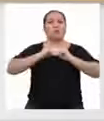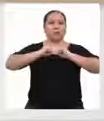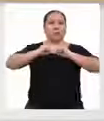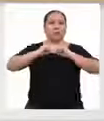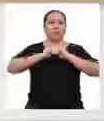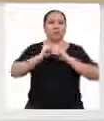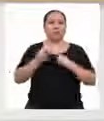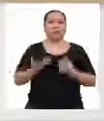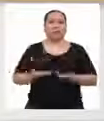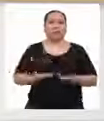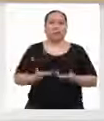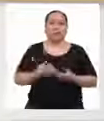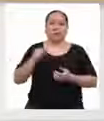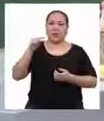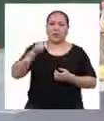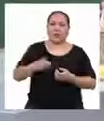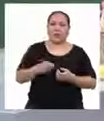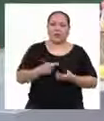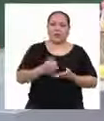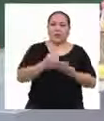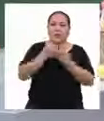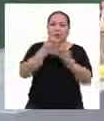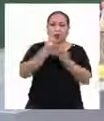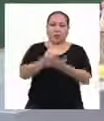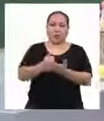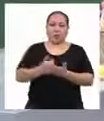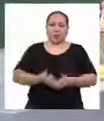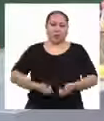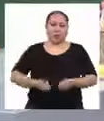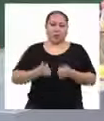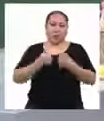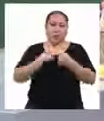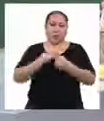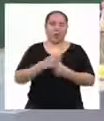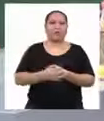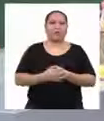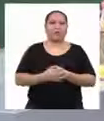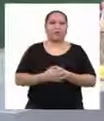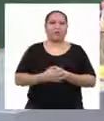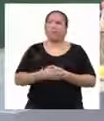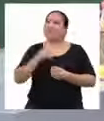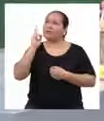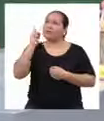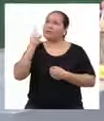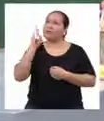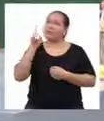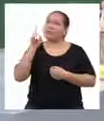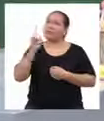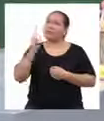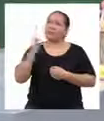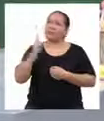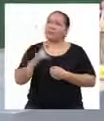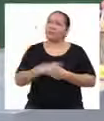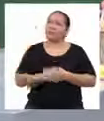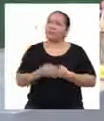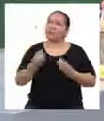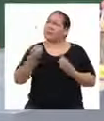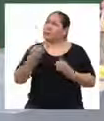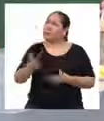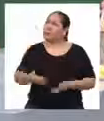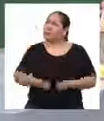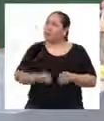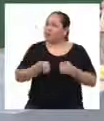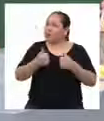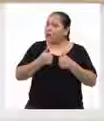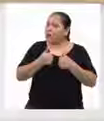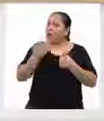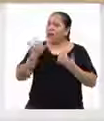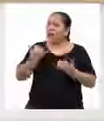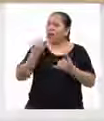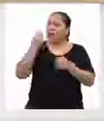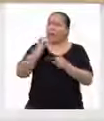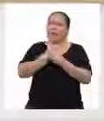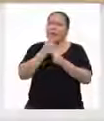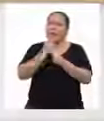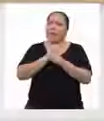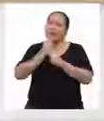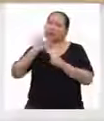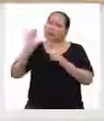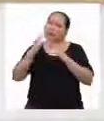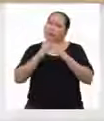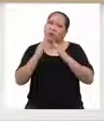una rutina activa. Eso sí. Profesora Gisela, ¿y cómo es su vida ahora que trabaja desde casa?